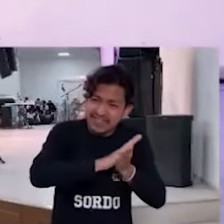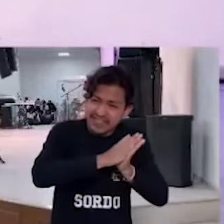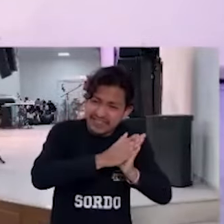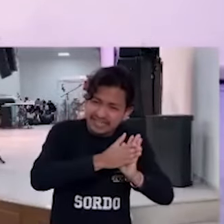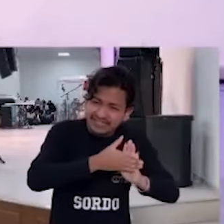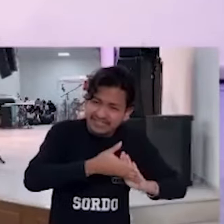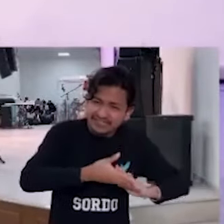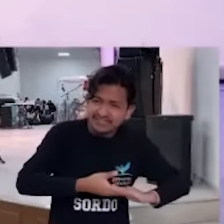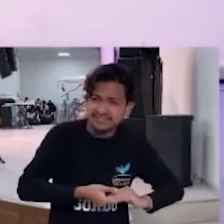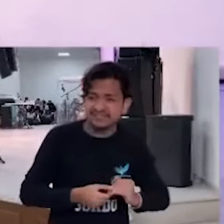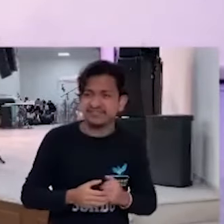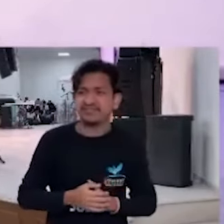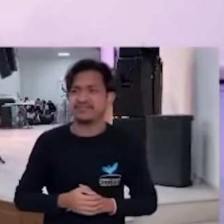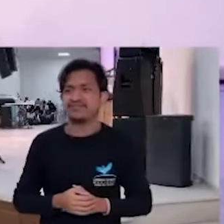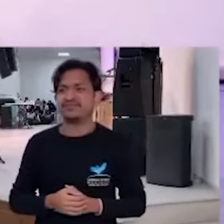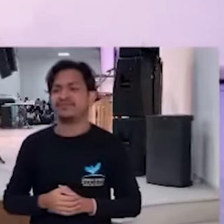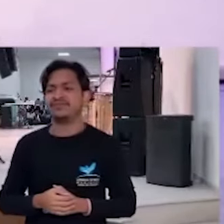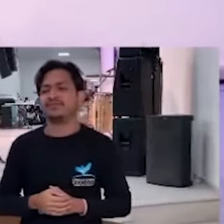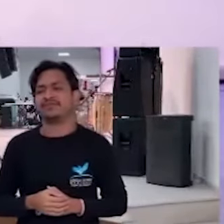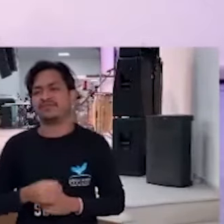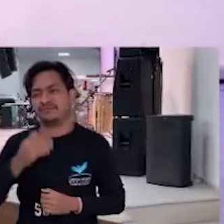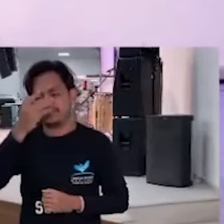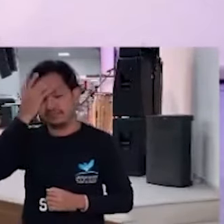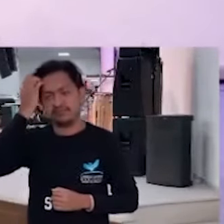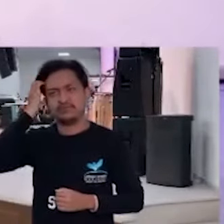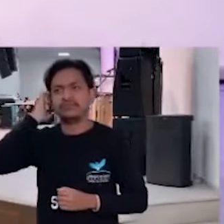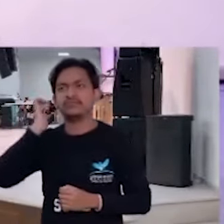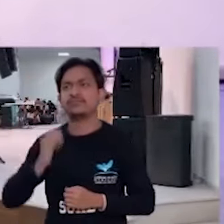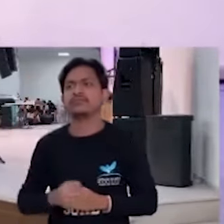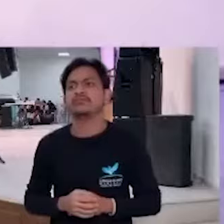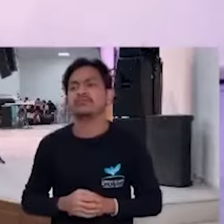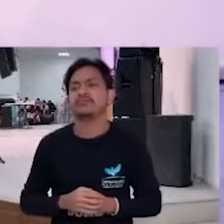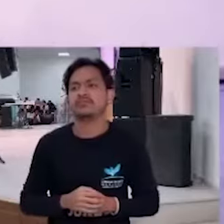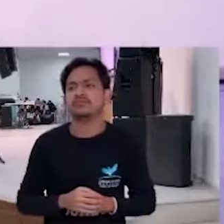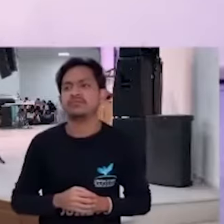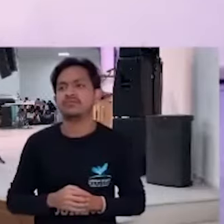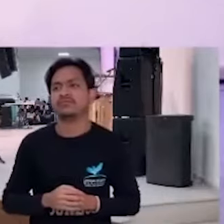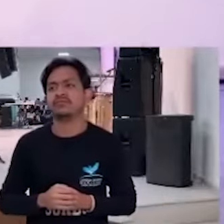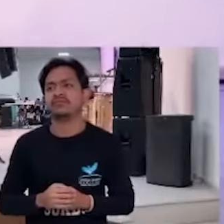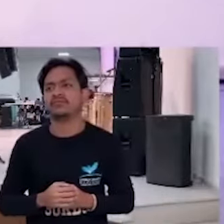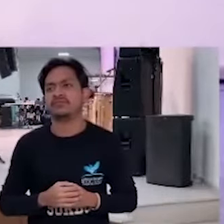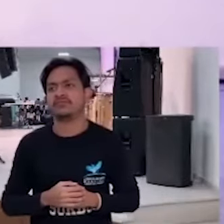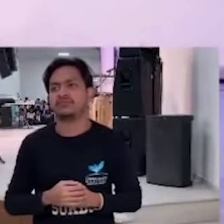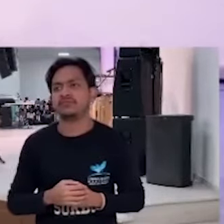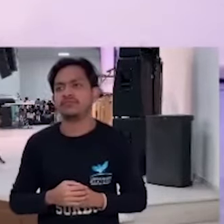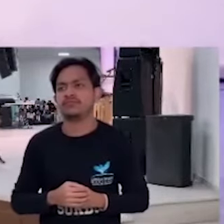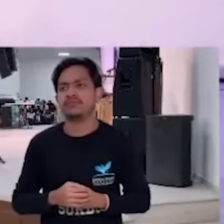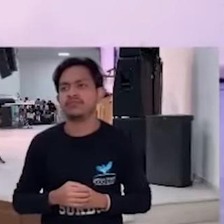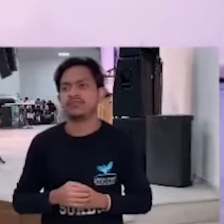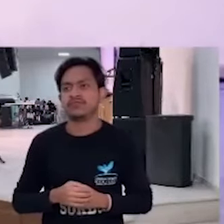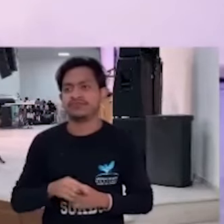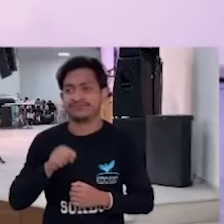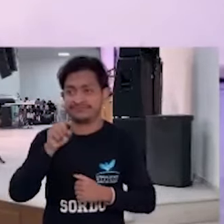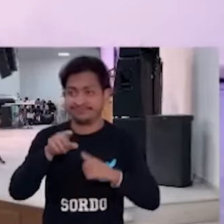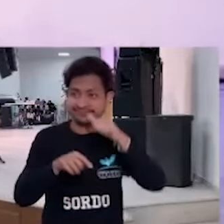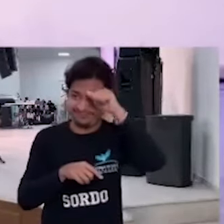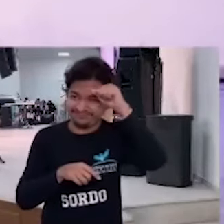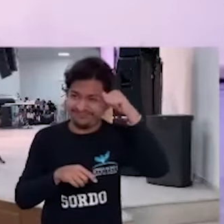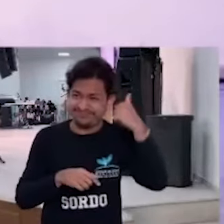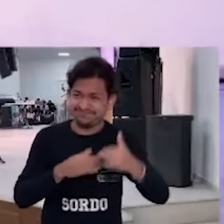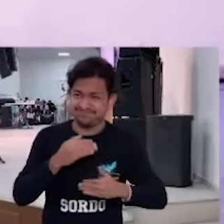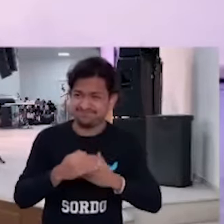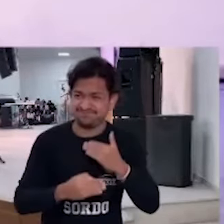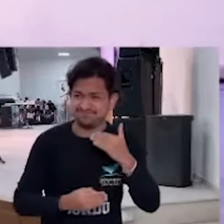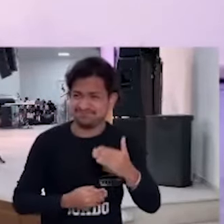terrible, que la consecuencia la estamos sufriendo hasta el día de hoy nosotros. Entonces, varones, nosotros estamos